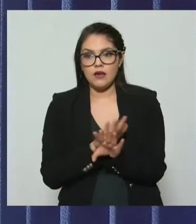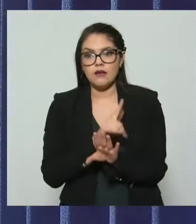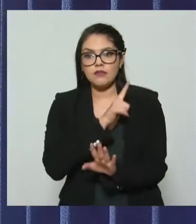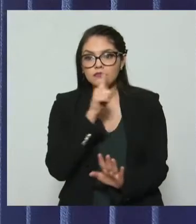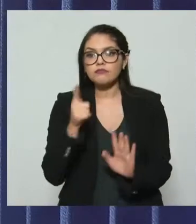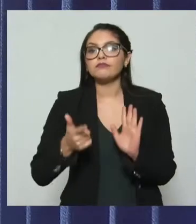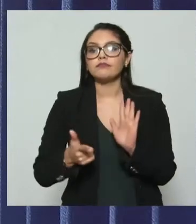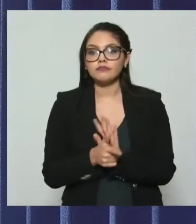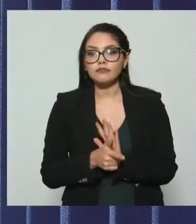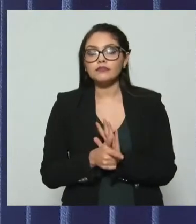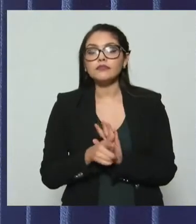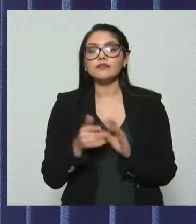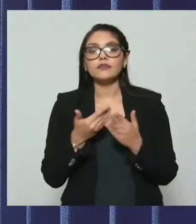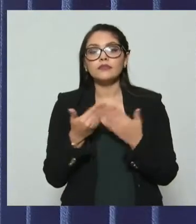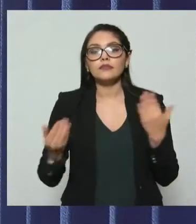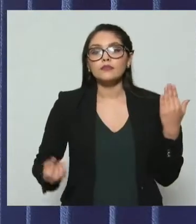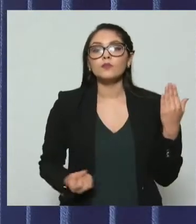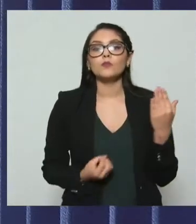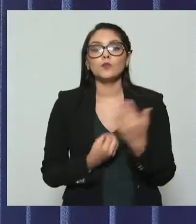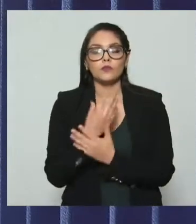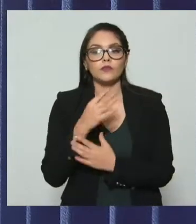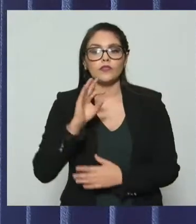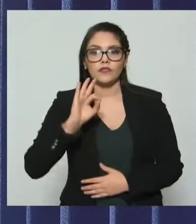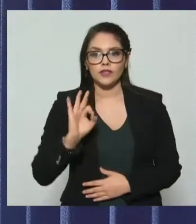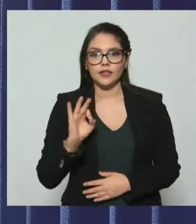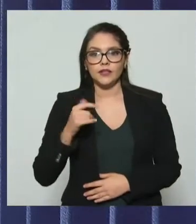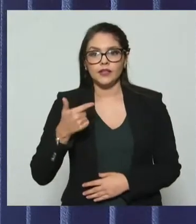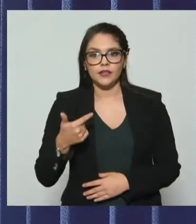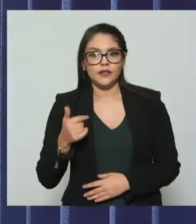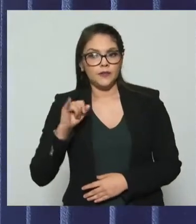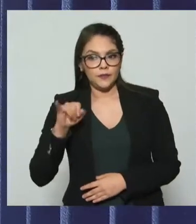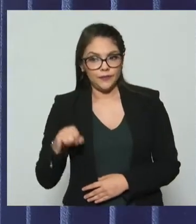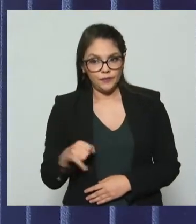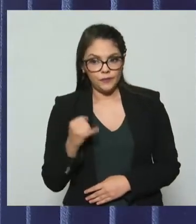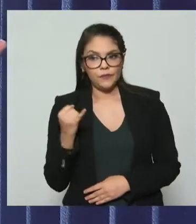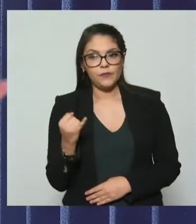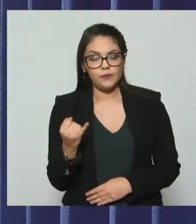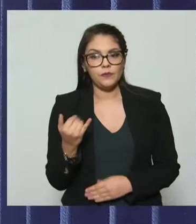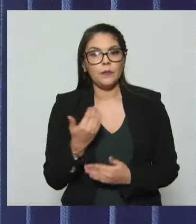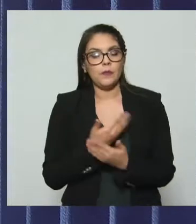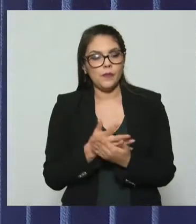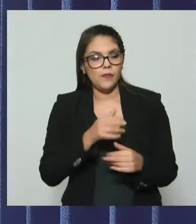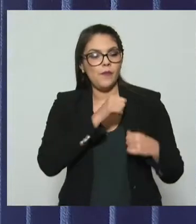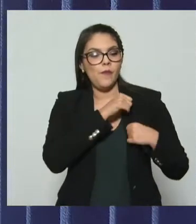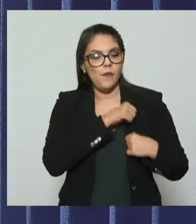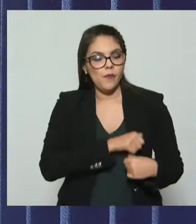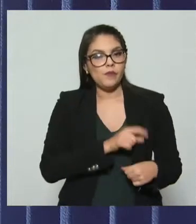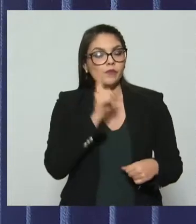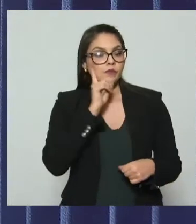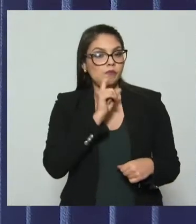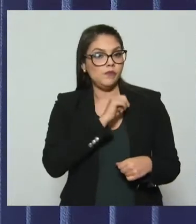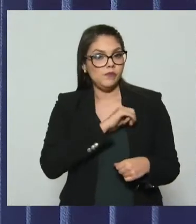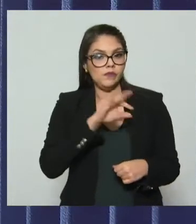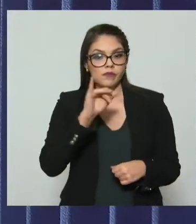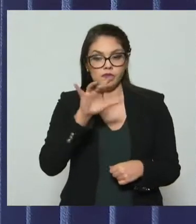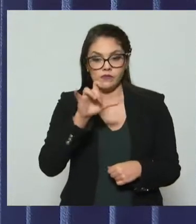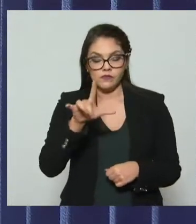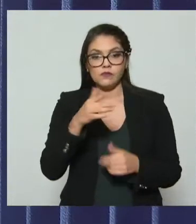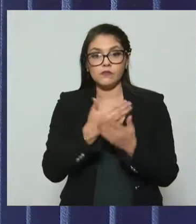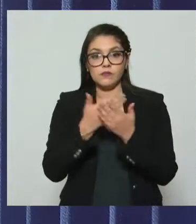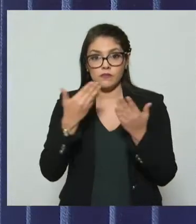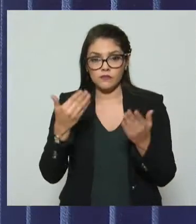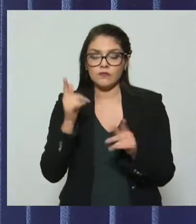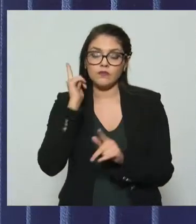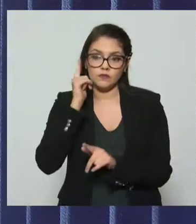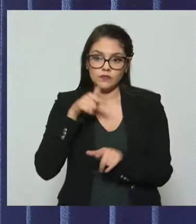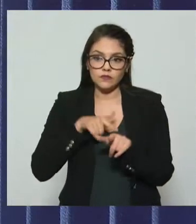legislación para crear esto que ahora será la Fiscalía. Y bueno, ya tenemos nueva fiscal, ya tenemos la Fiscalía, y esperemos que también sigan